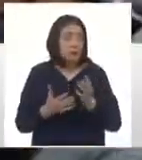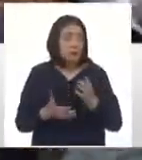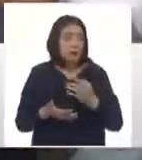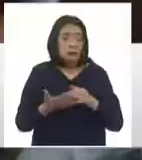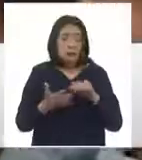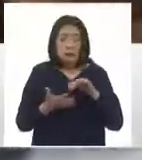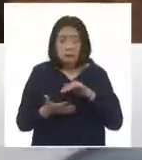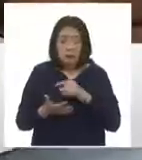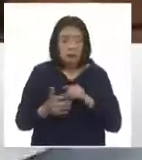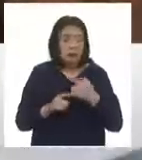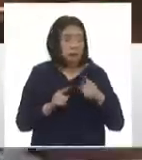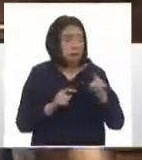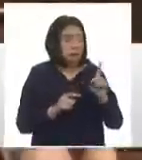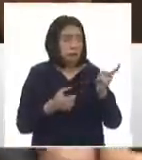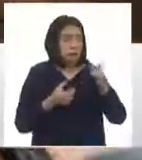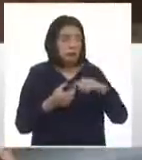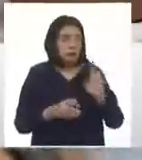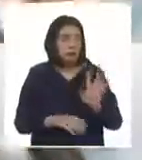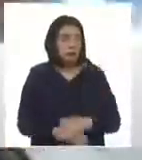a participar.